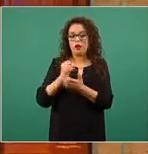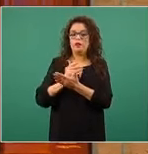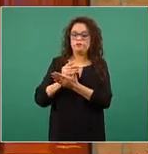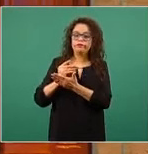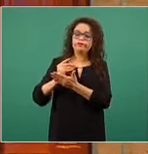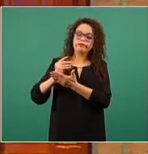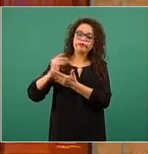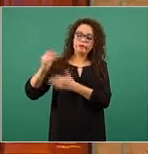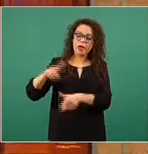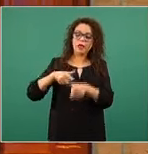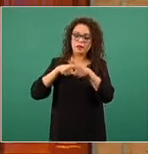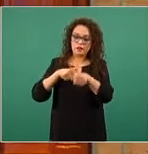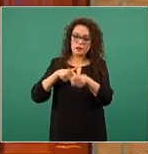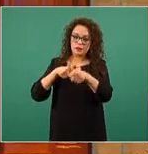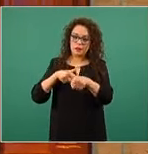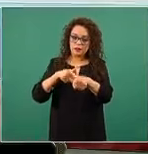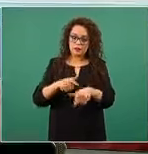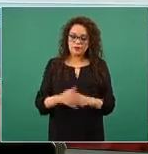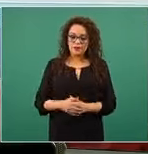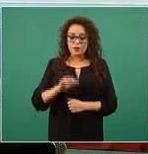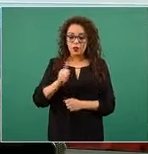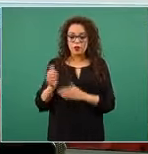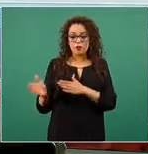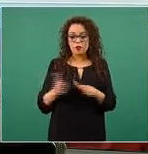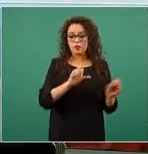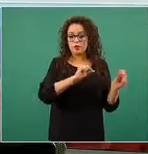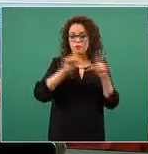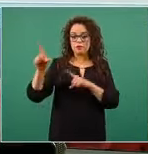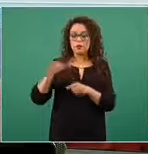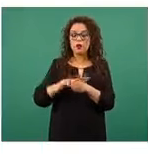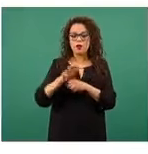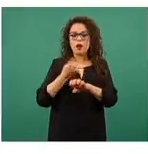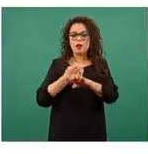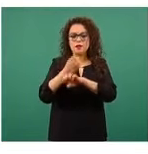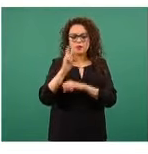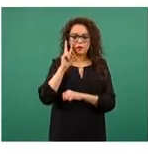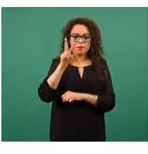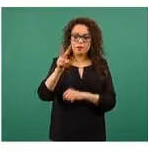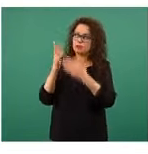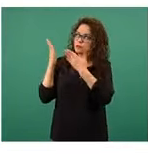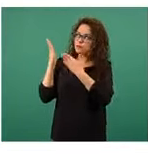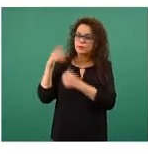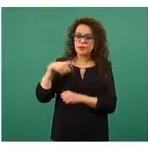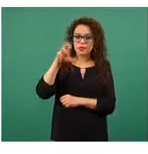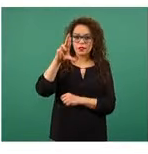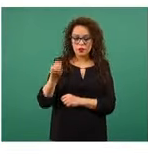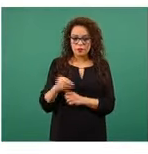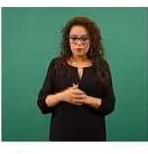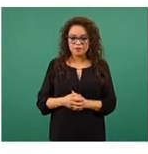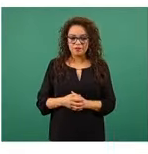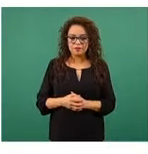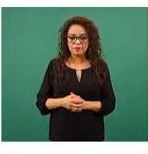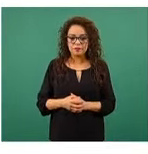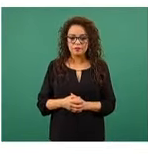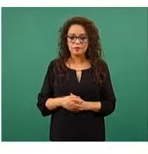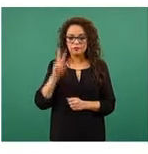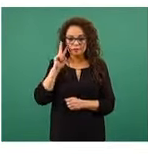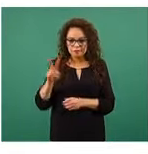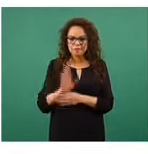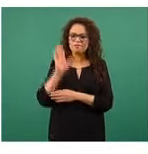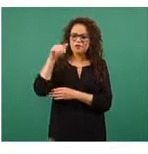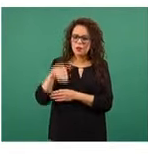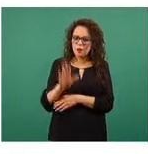siguiente diapositiva, Quintana Roo, también 2 semanas en ascenso, había tenido un comportamiento ondulante que más o menos mantenía